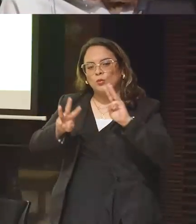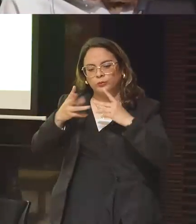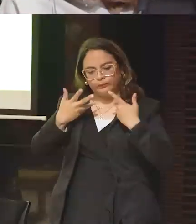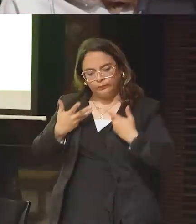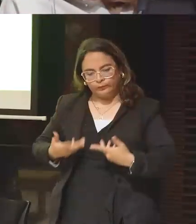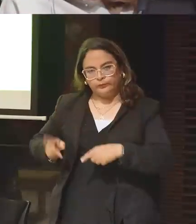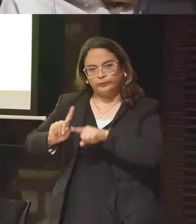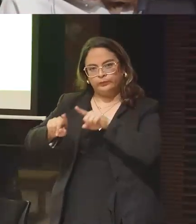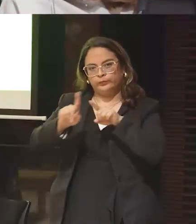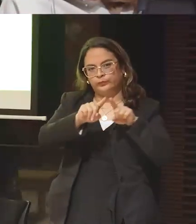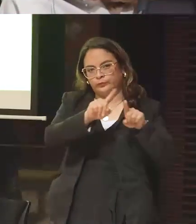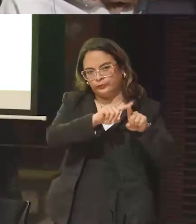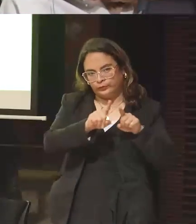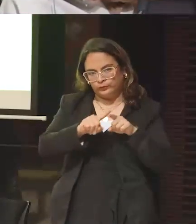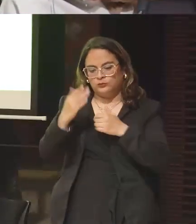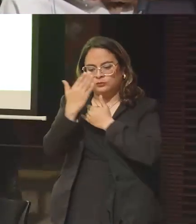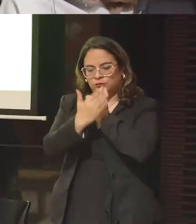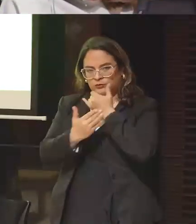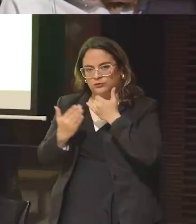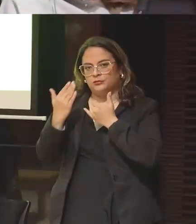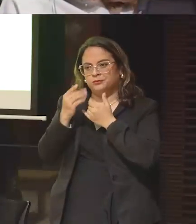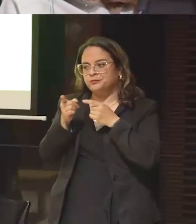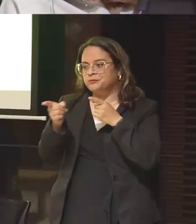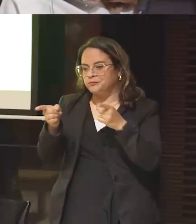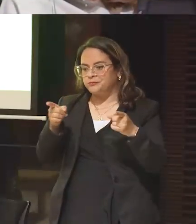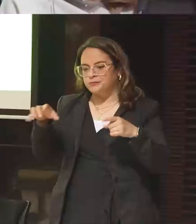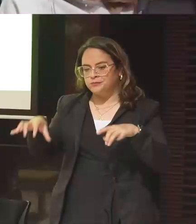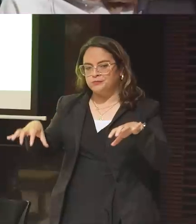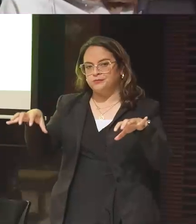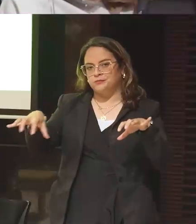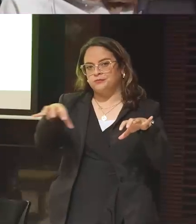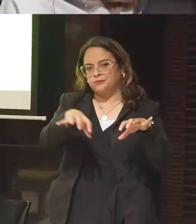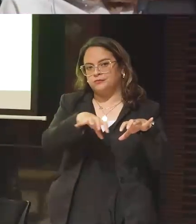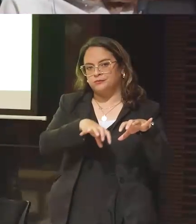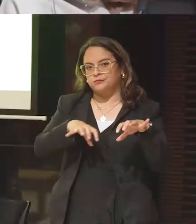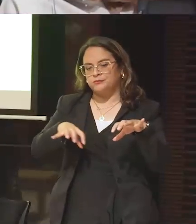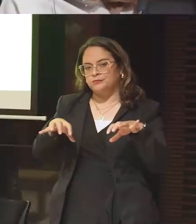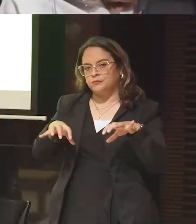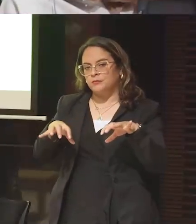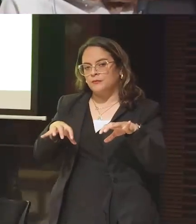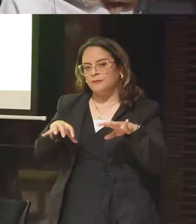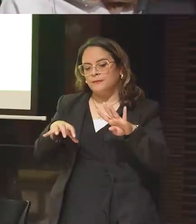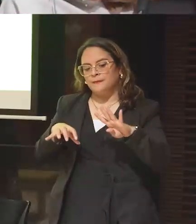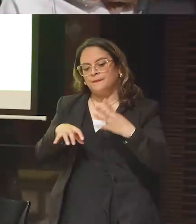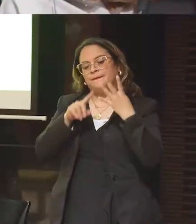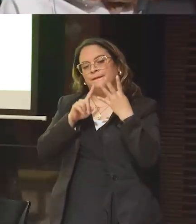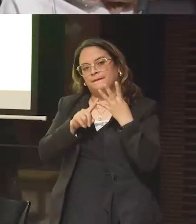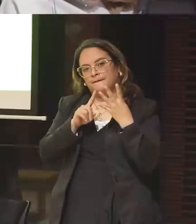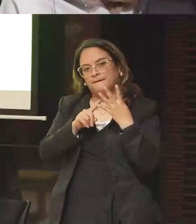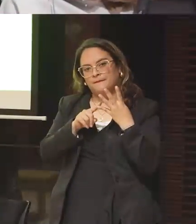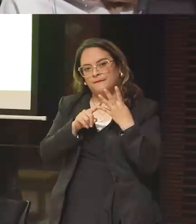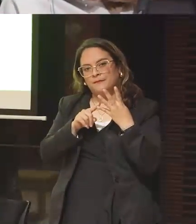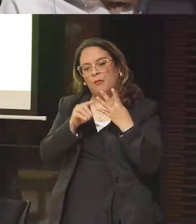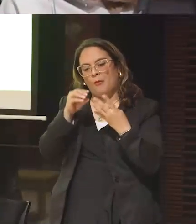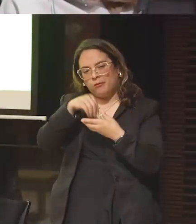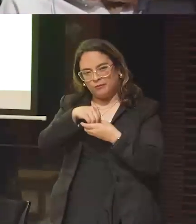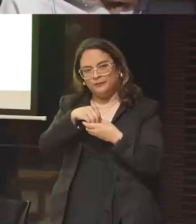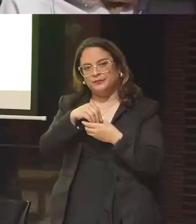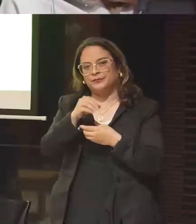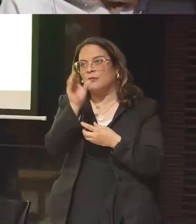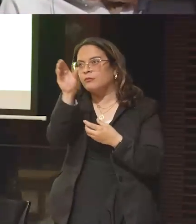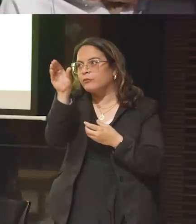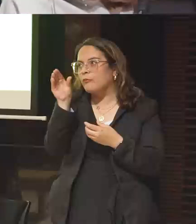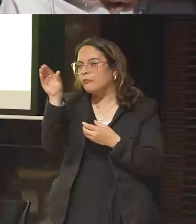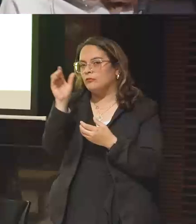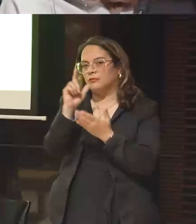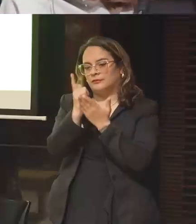esta oferta de museos que tenemos, segundo con las galerías y tercero con las librerías. Aquí logramos